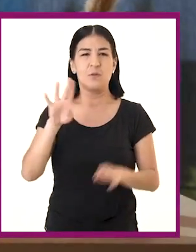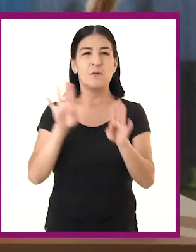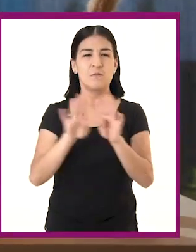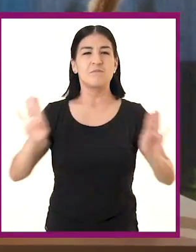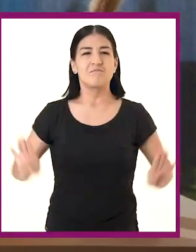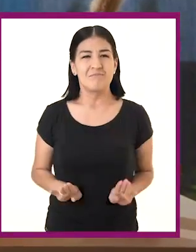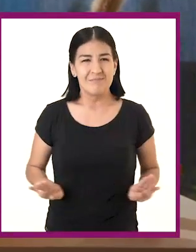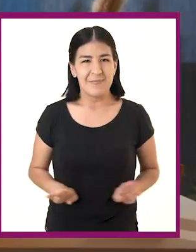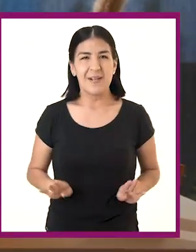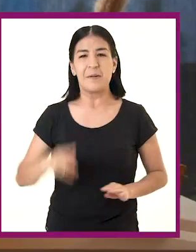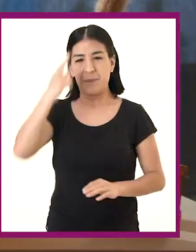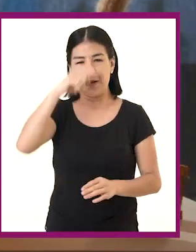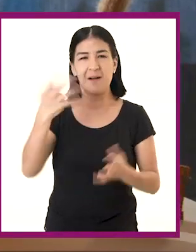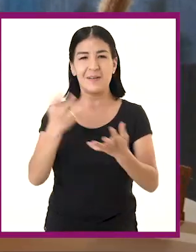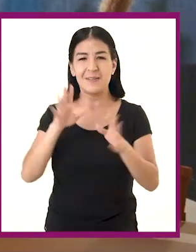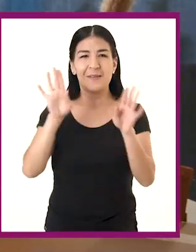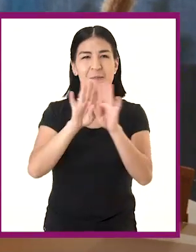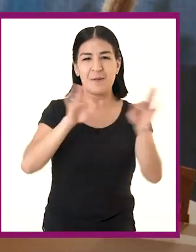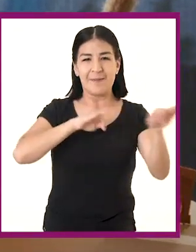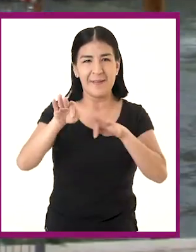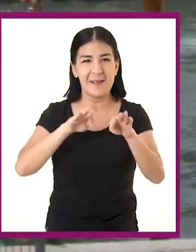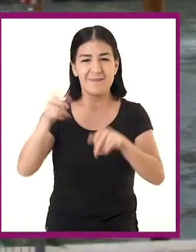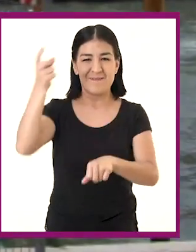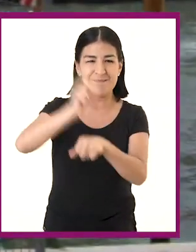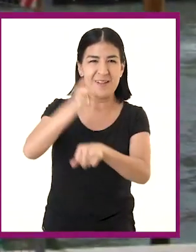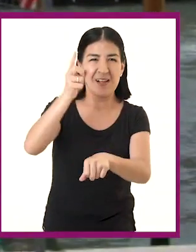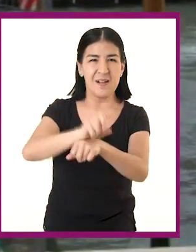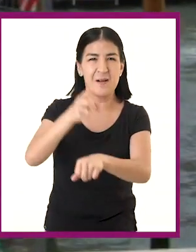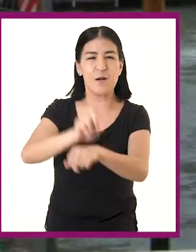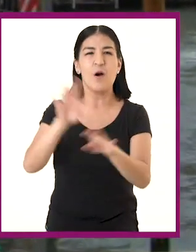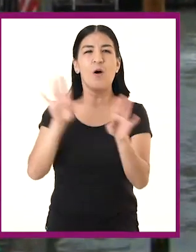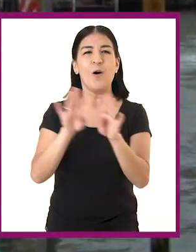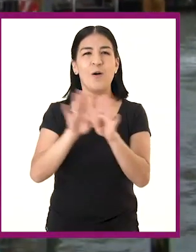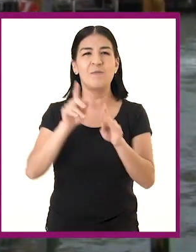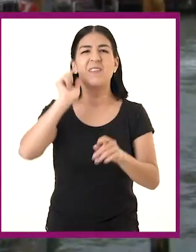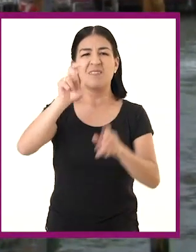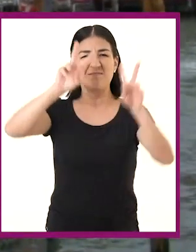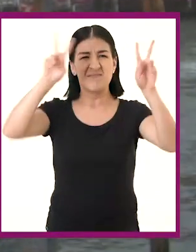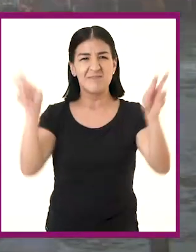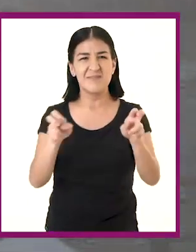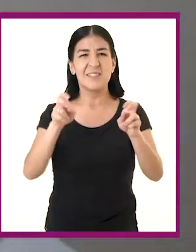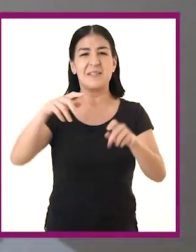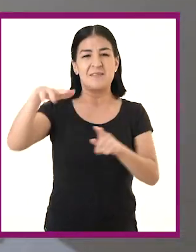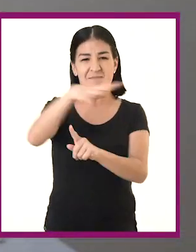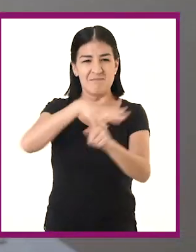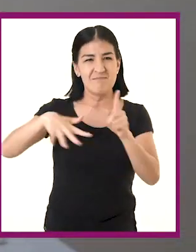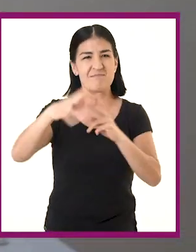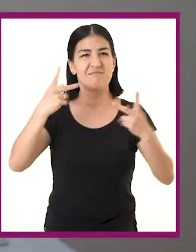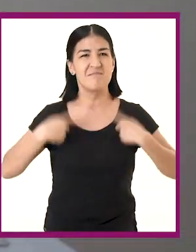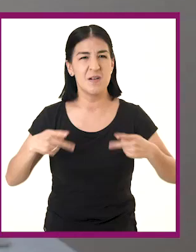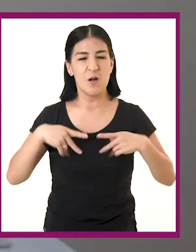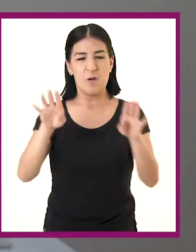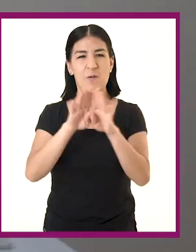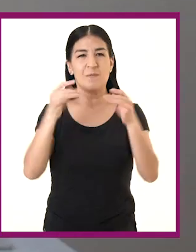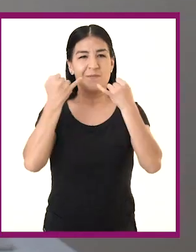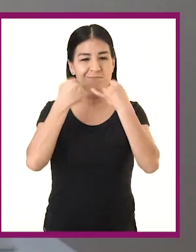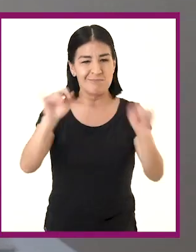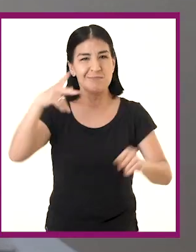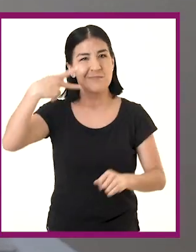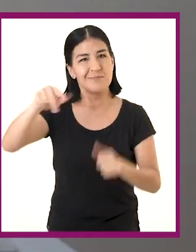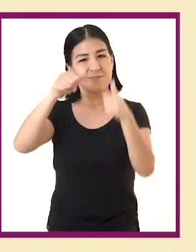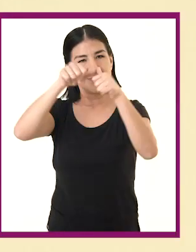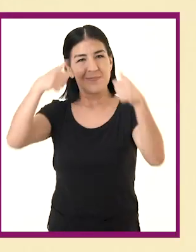rusos cuyo trabajo fusiona elementos de la vida cotidiana con discursos conceptuales. Se caracterizan por conservar una